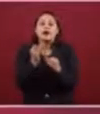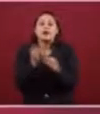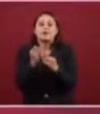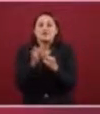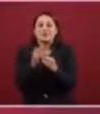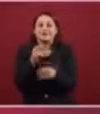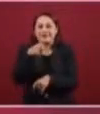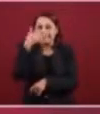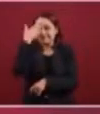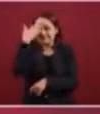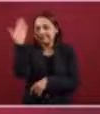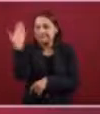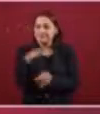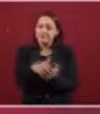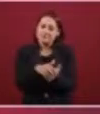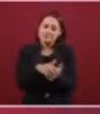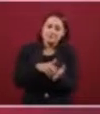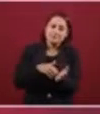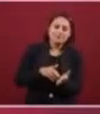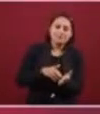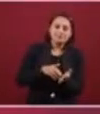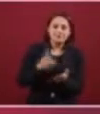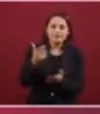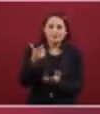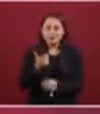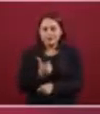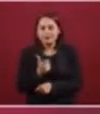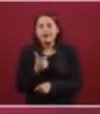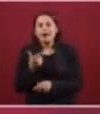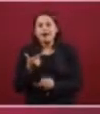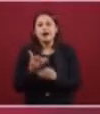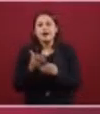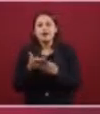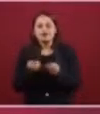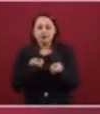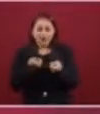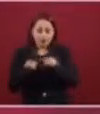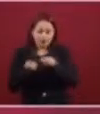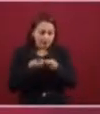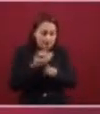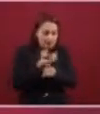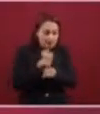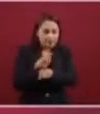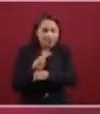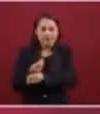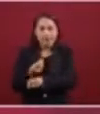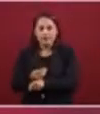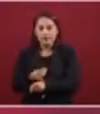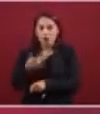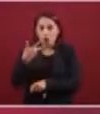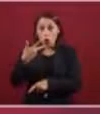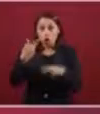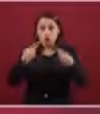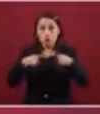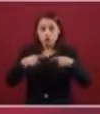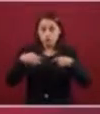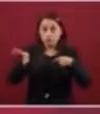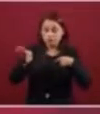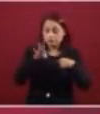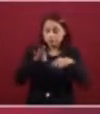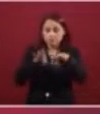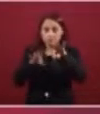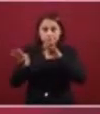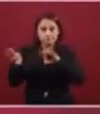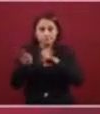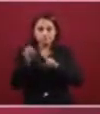austeridad republicana. Esas 8 personas son personas, antes que nada, honestas, decentes. Son personas que vienen